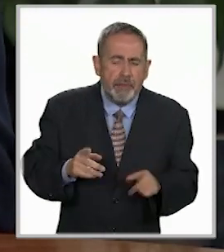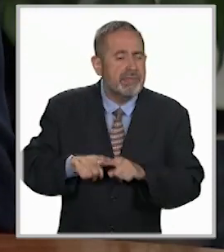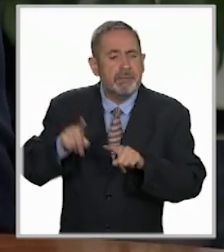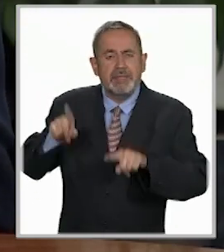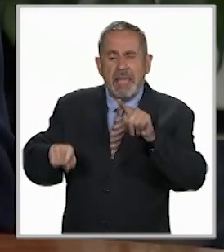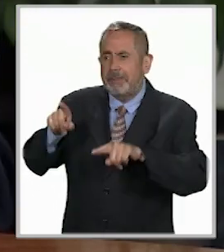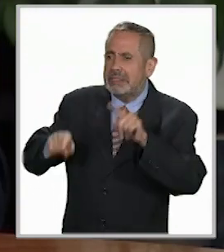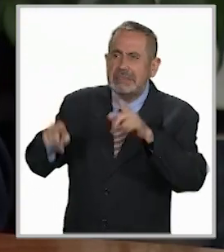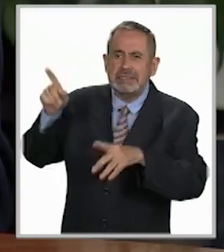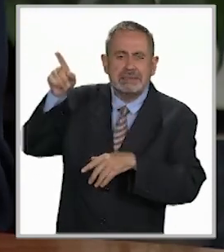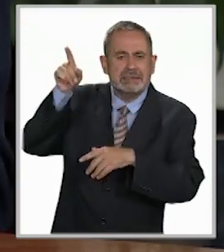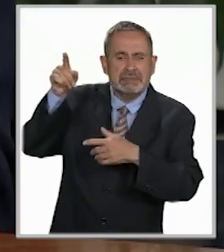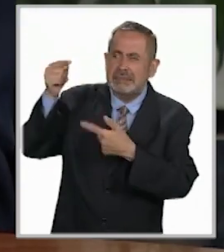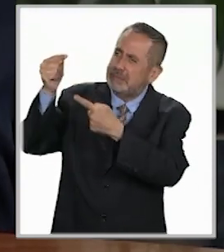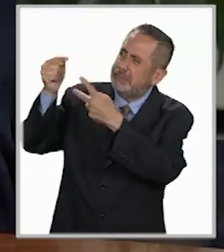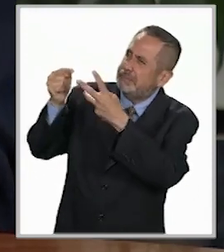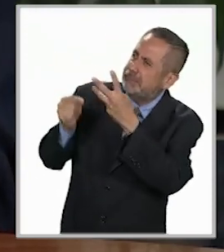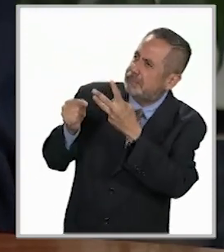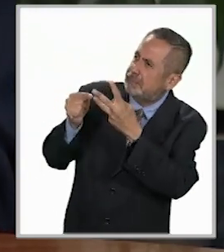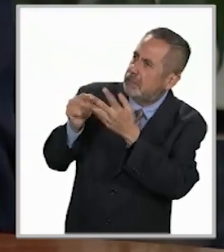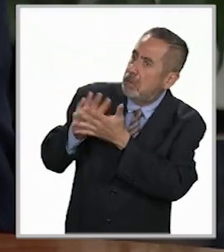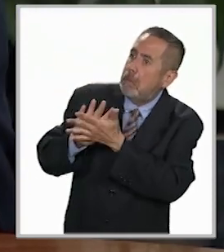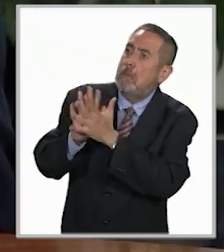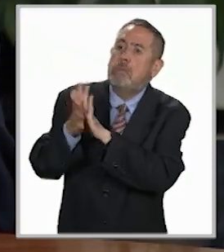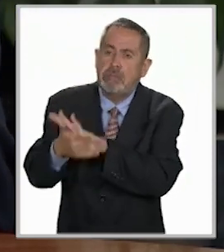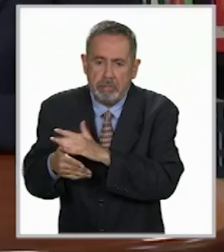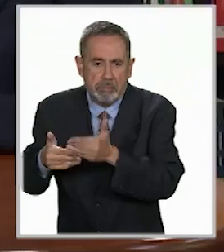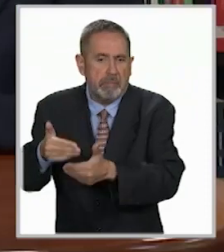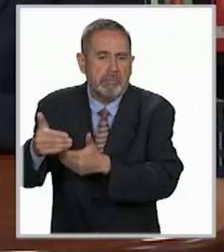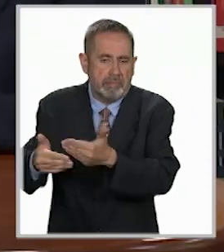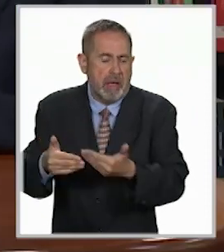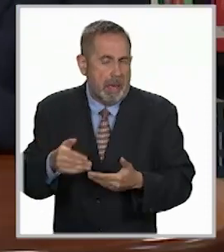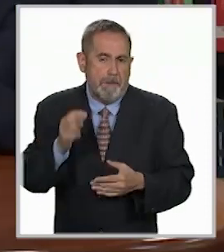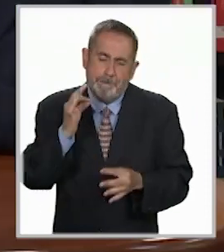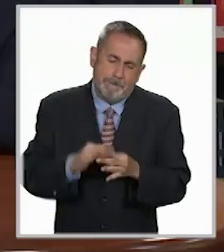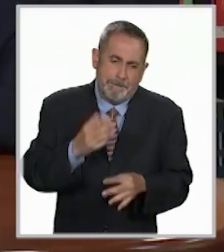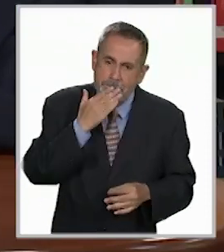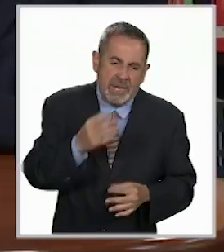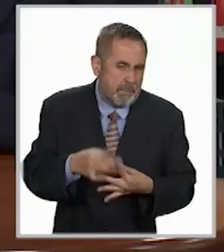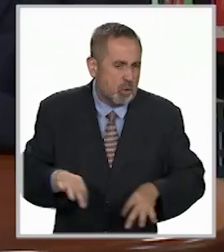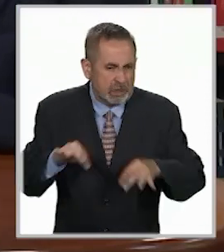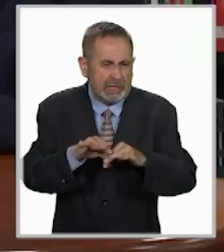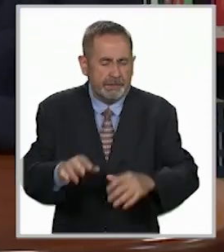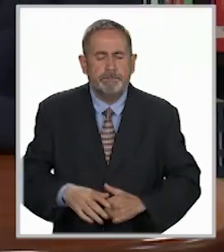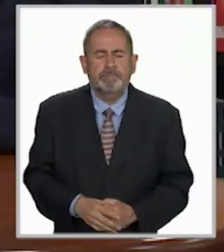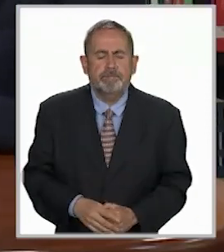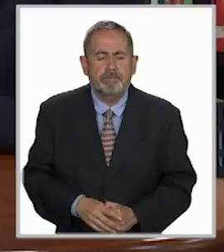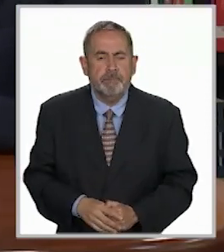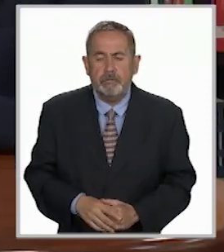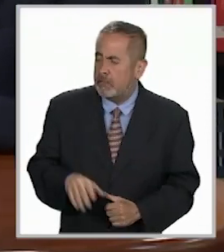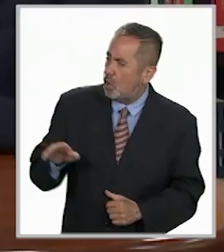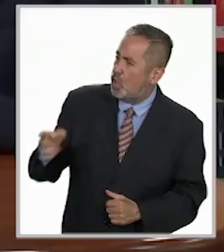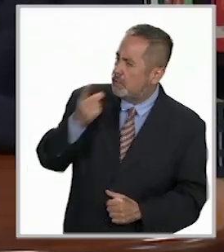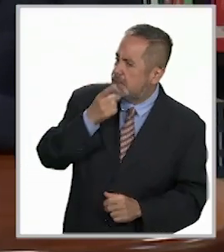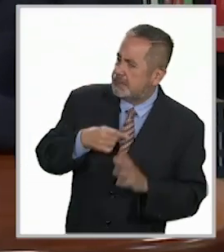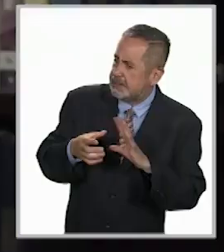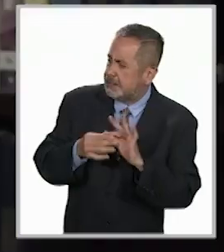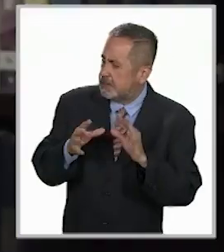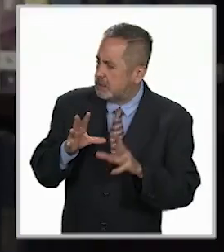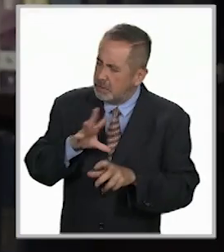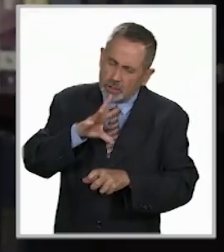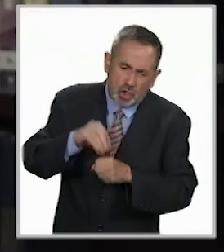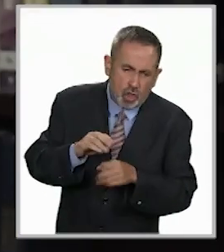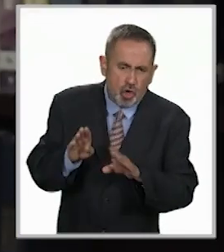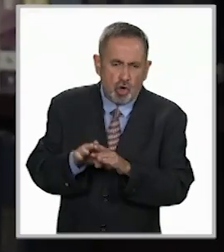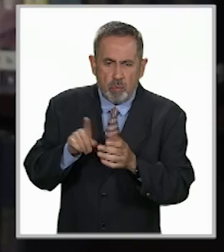siendo vinculantes, ¿no? Entonces, como quien dice, a veces el soft law va más a la vanguardia que el hard law. Descríbenos un poquito más sobre